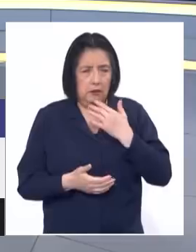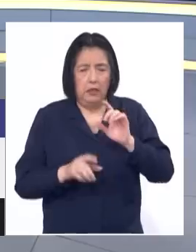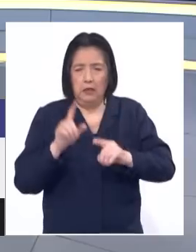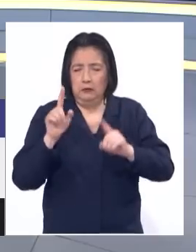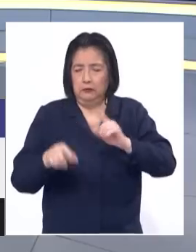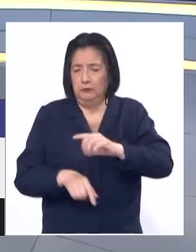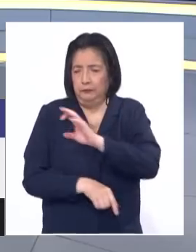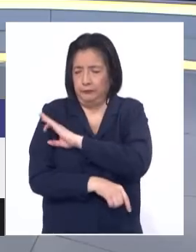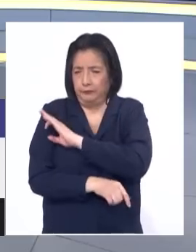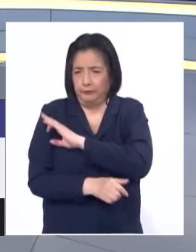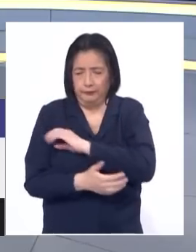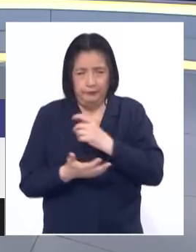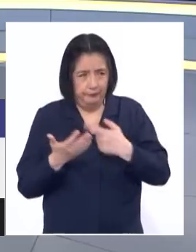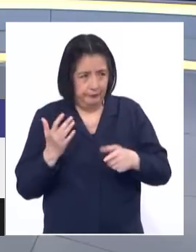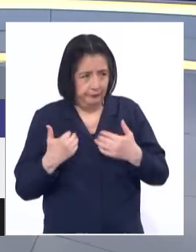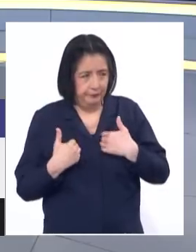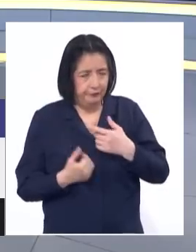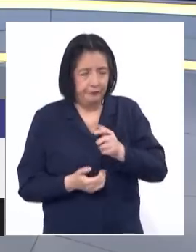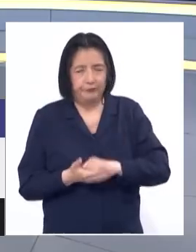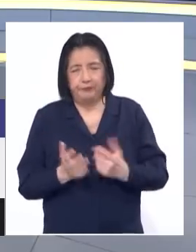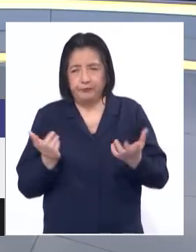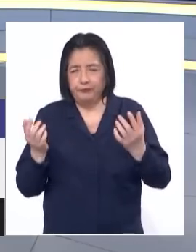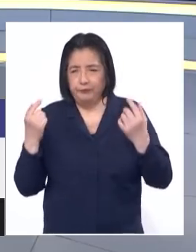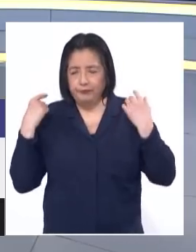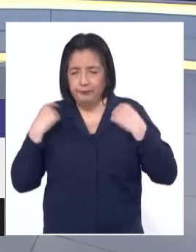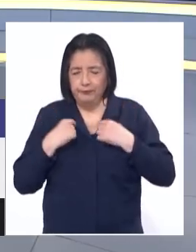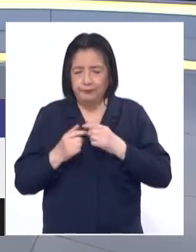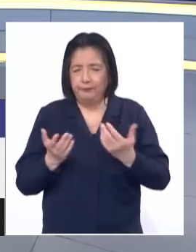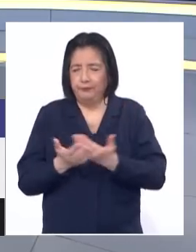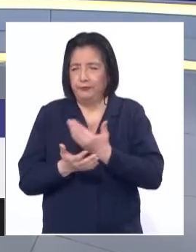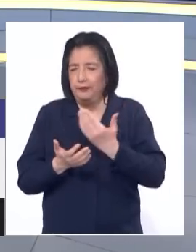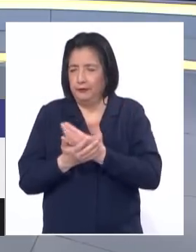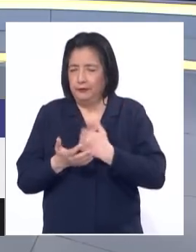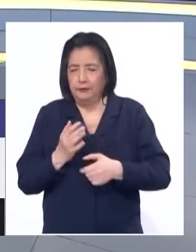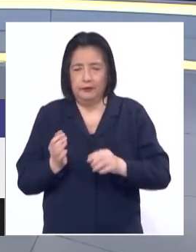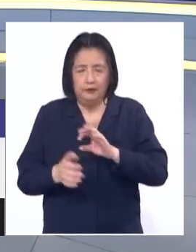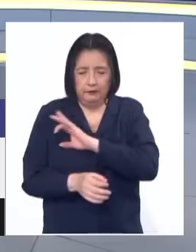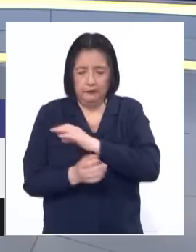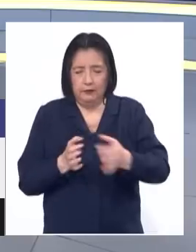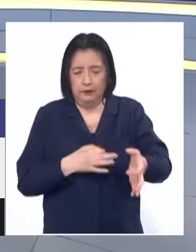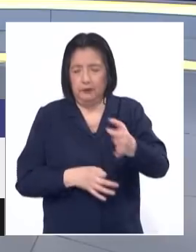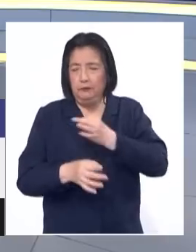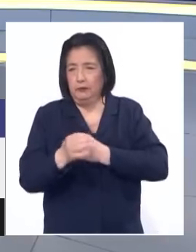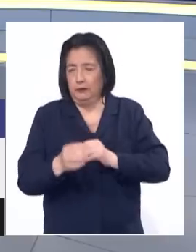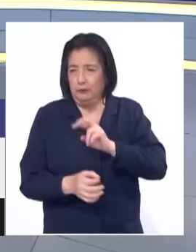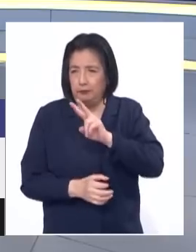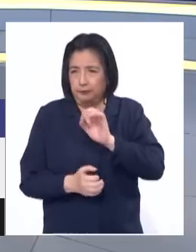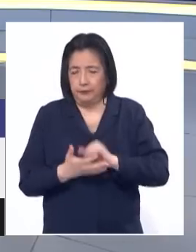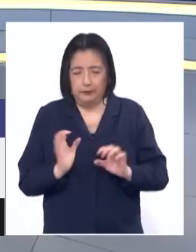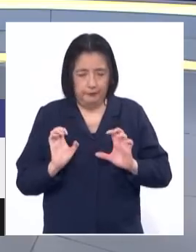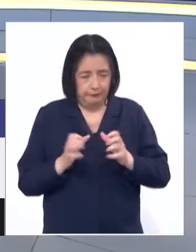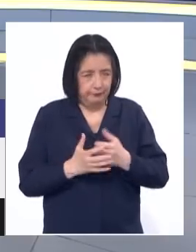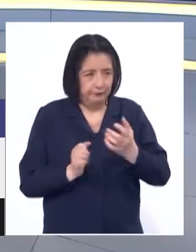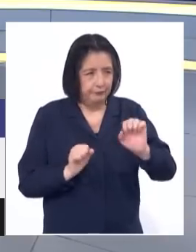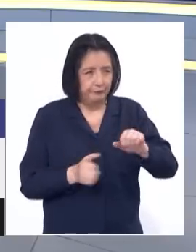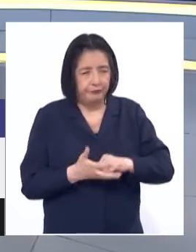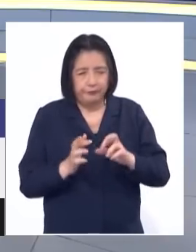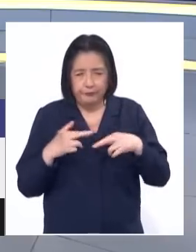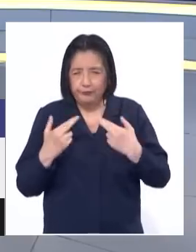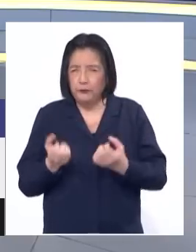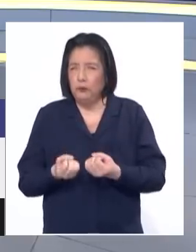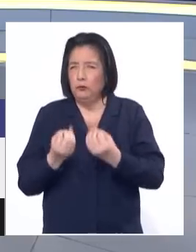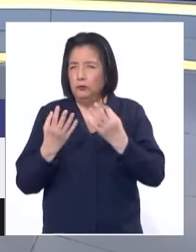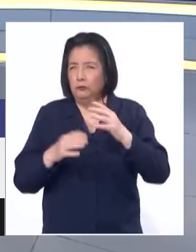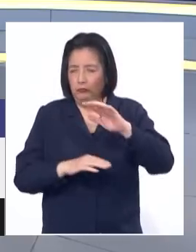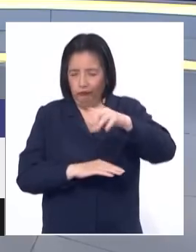algunos fiscales, fiscales que tienen que ver con el caso Cuellos Blancos, la nueva fiscal que ha reemplazado al fiscal Vela en el equipo especial. Una reunión que duró hasta